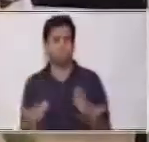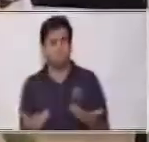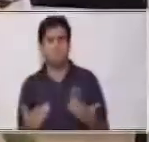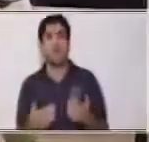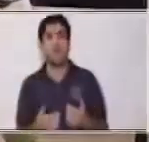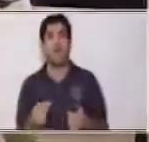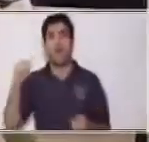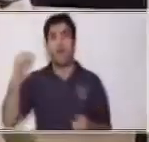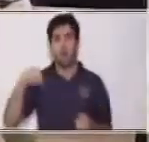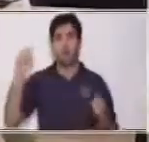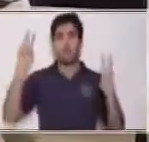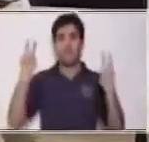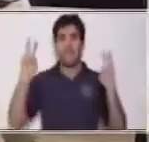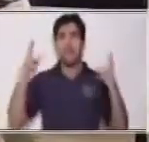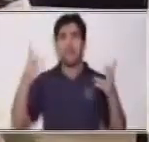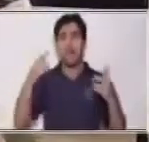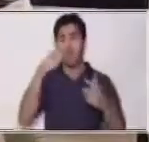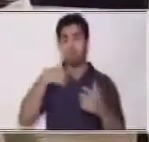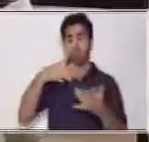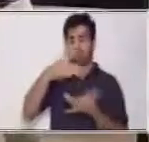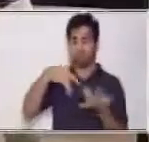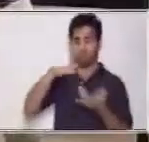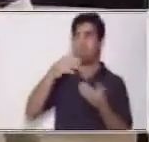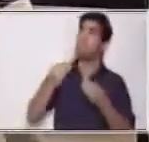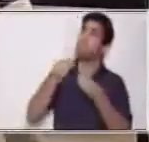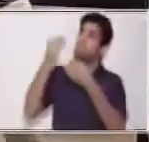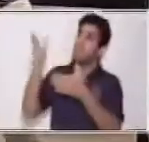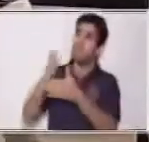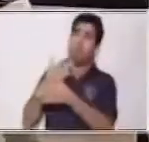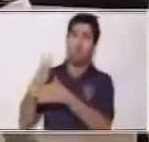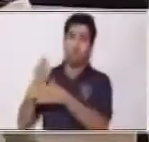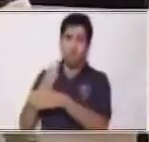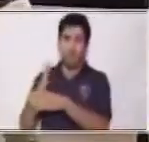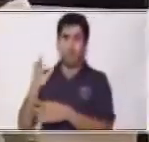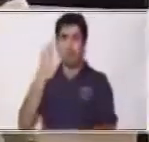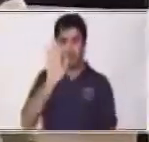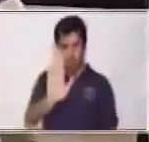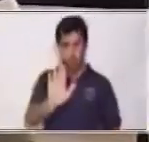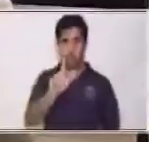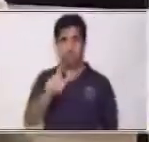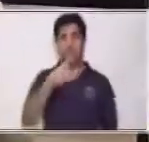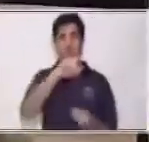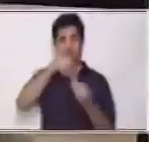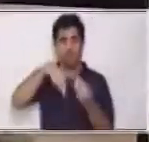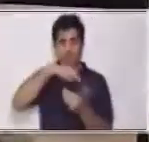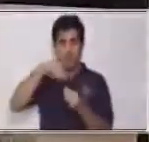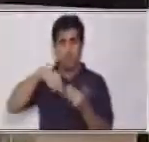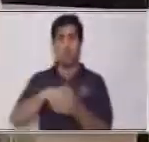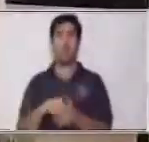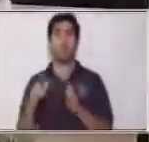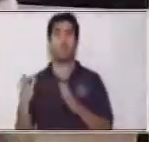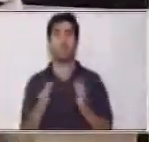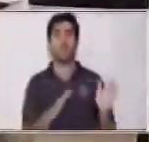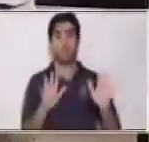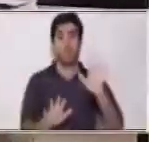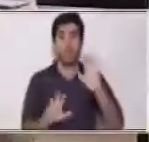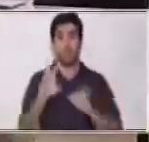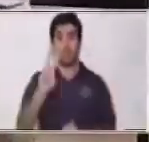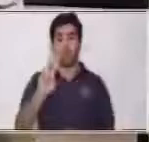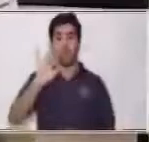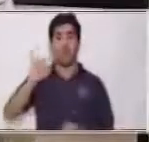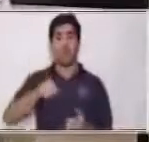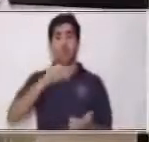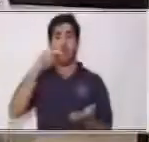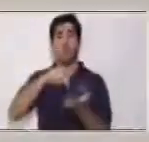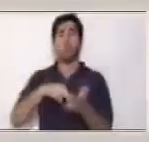Socialízalo, es decir, compártelo con tus familiares. El 12 de junio se conmemora el